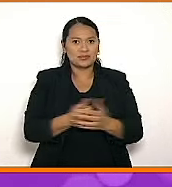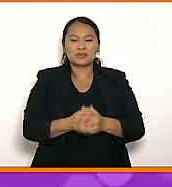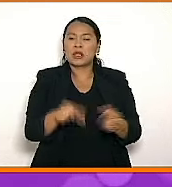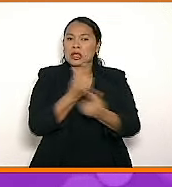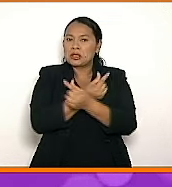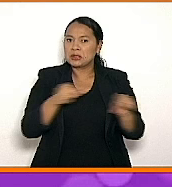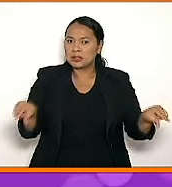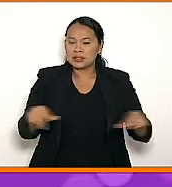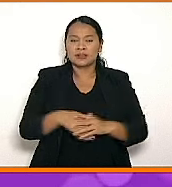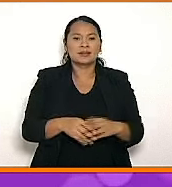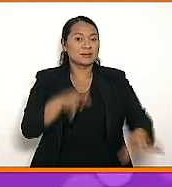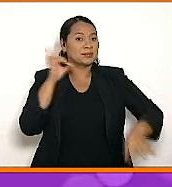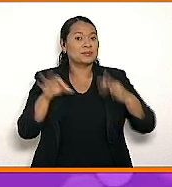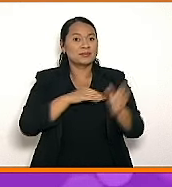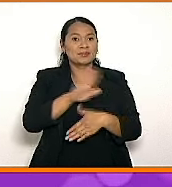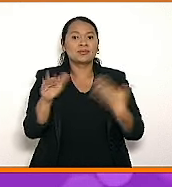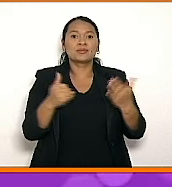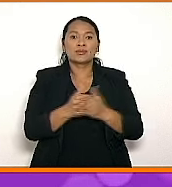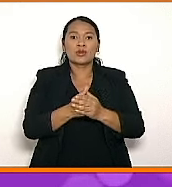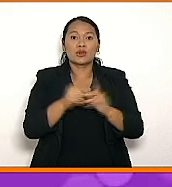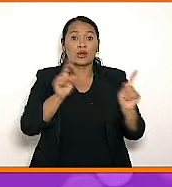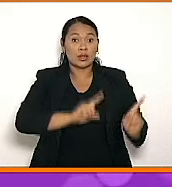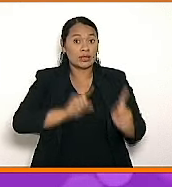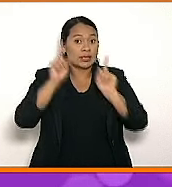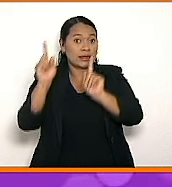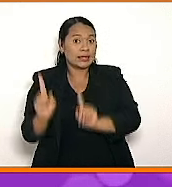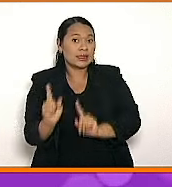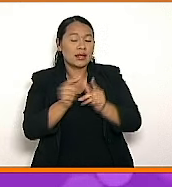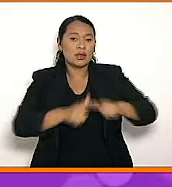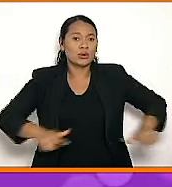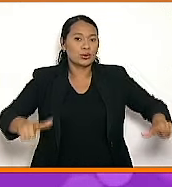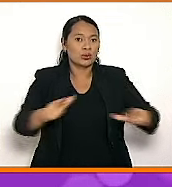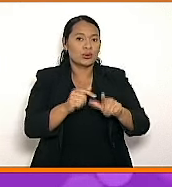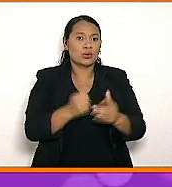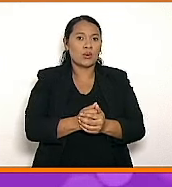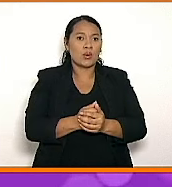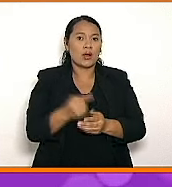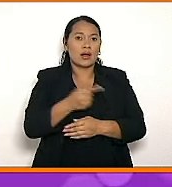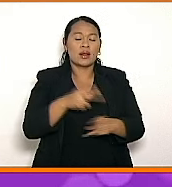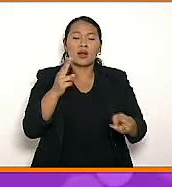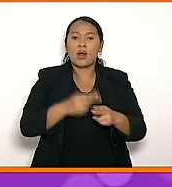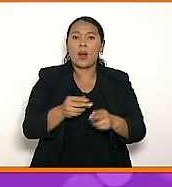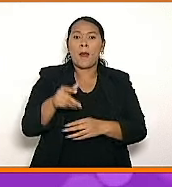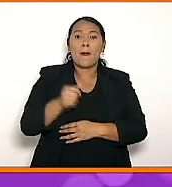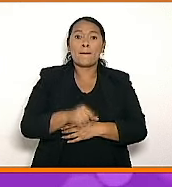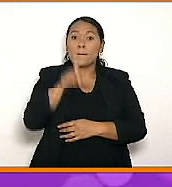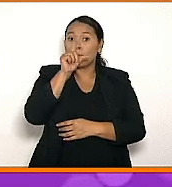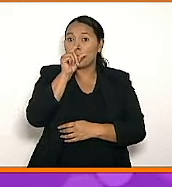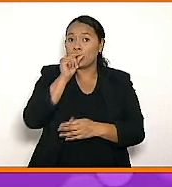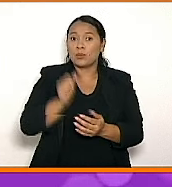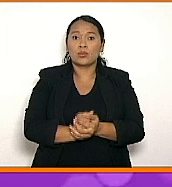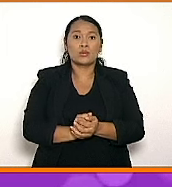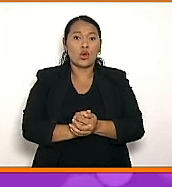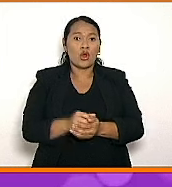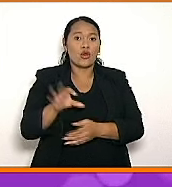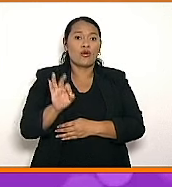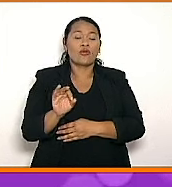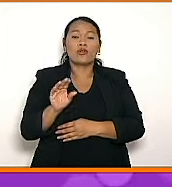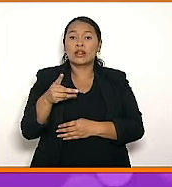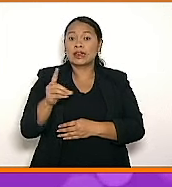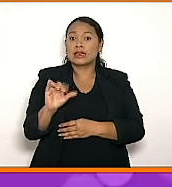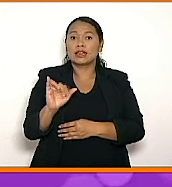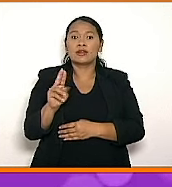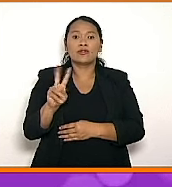Así que los invito a que se presenten al punto de encuentro que será en Pollos Fuente Divina frente a la terminal de